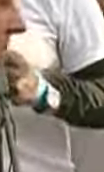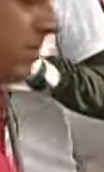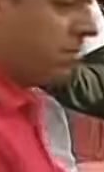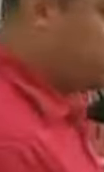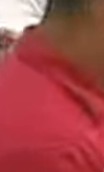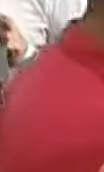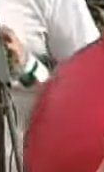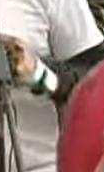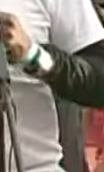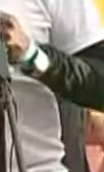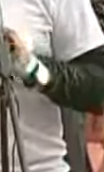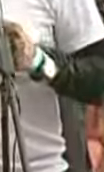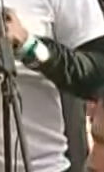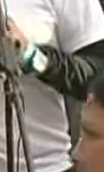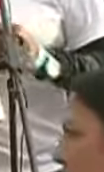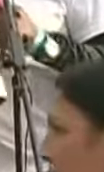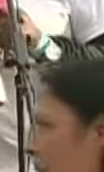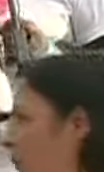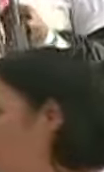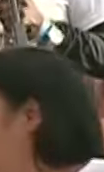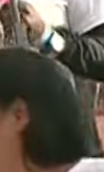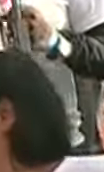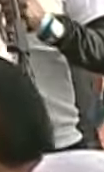Presidente, congresante,